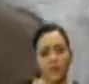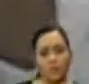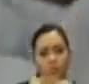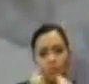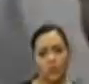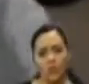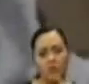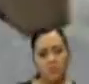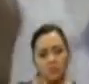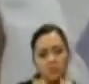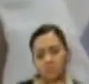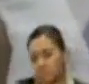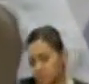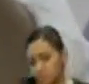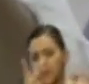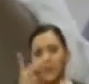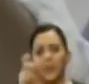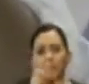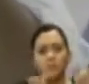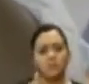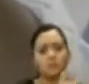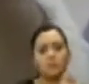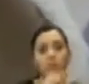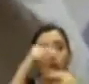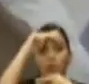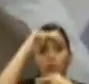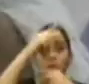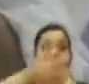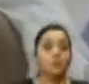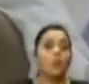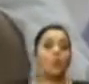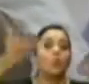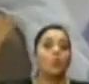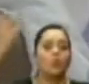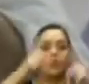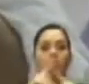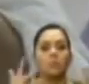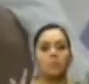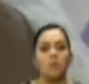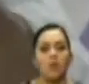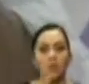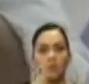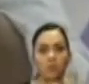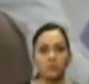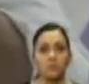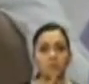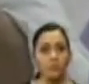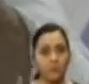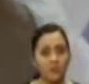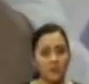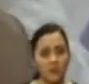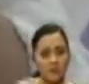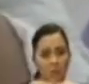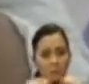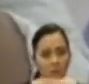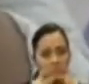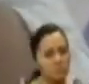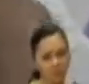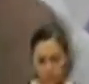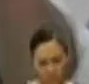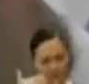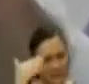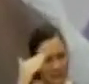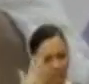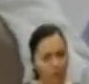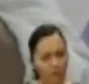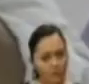¿no? Pero hacen tremenda noticia de aquello para tratar de atemorizar a la gente, a no tener temor, saber que somos más.